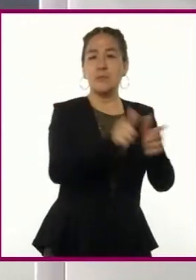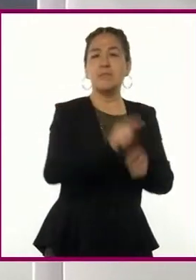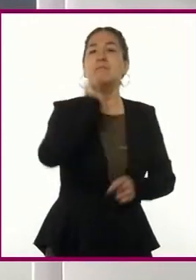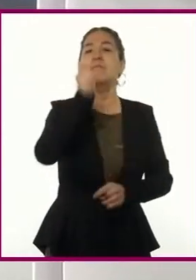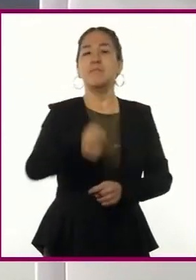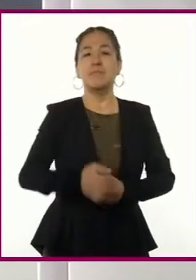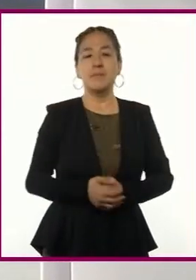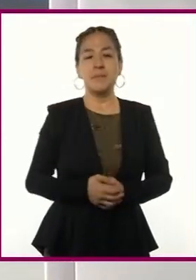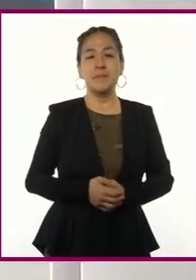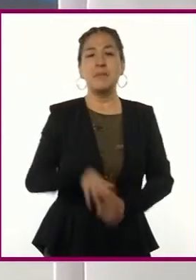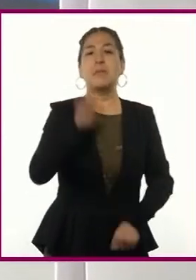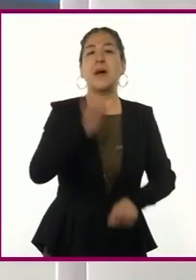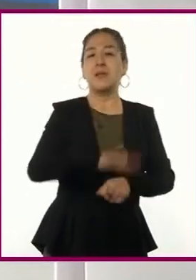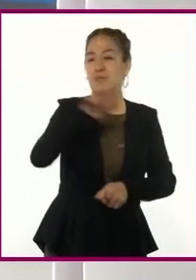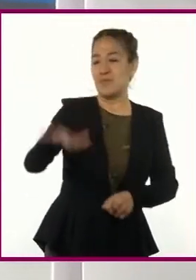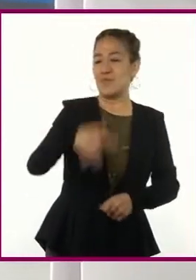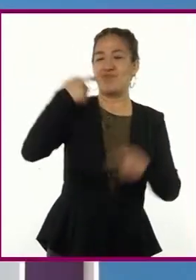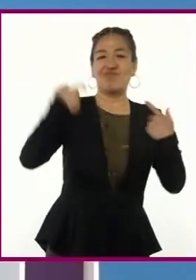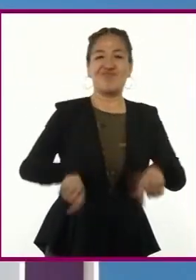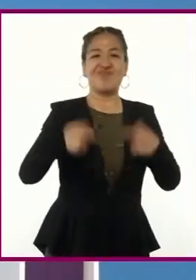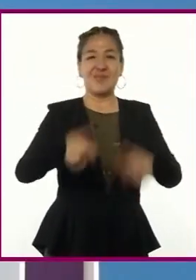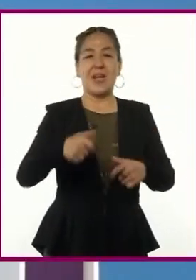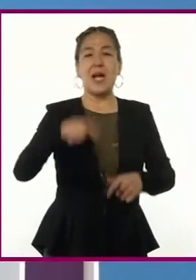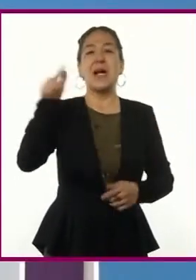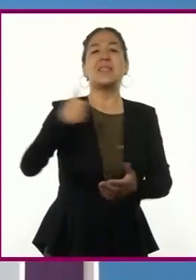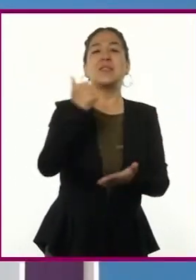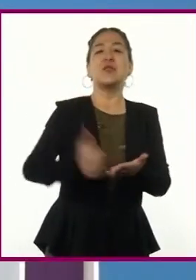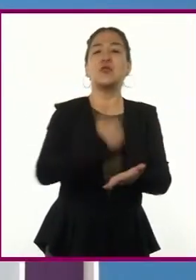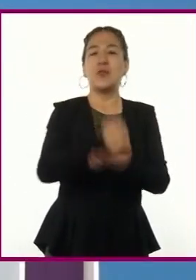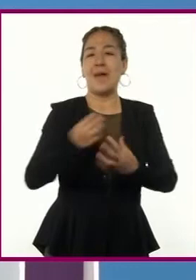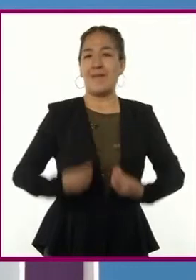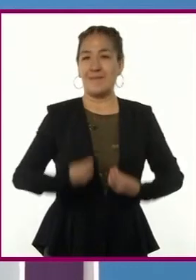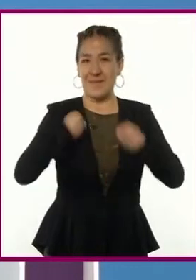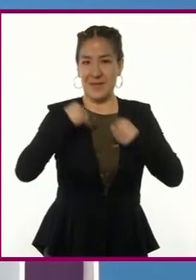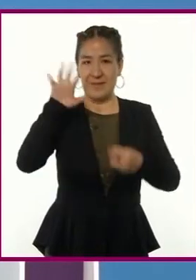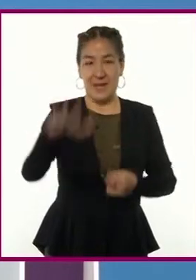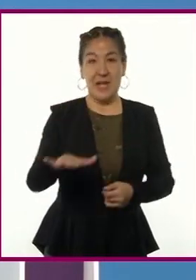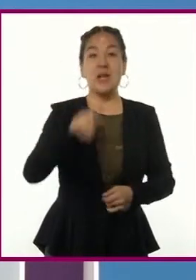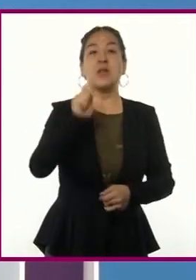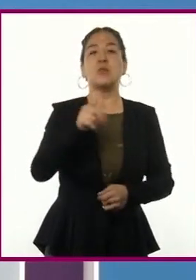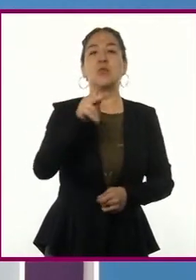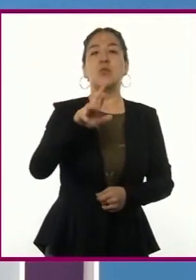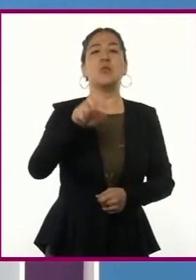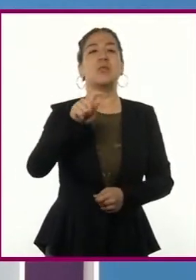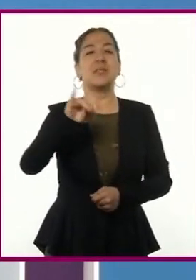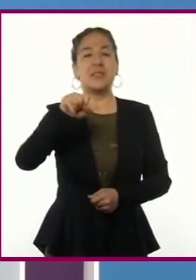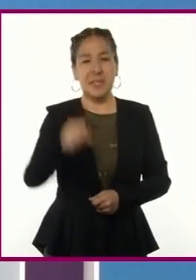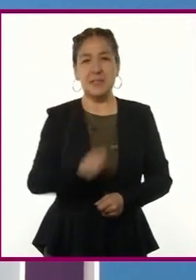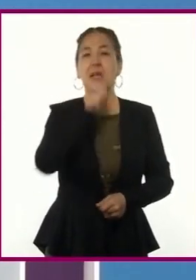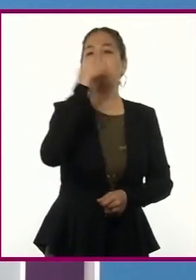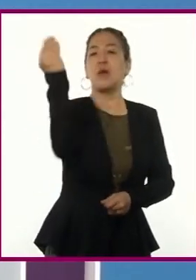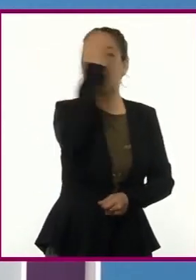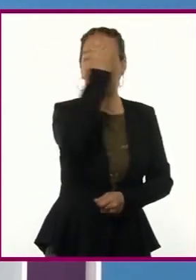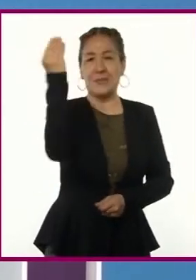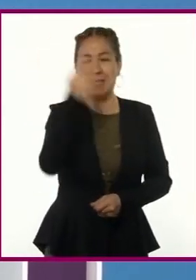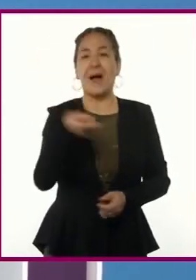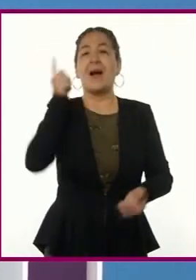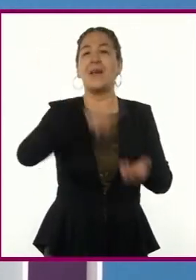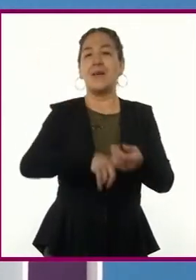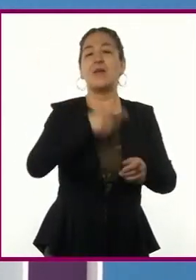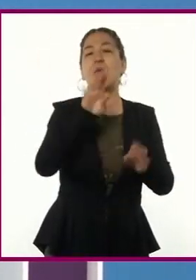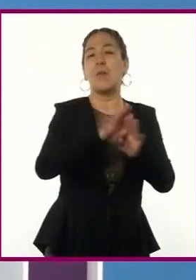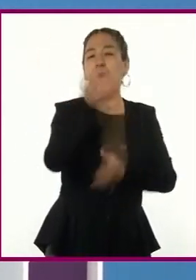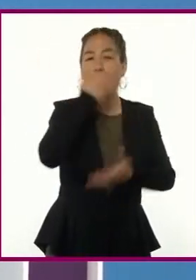general, a los sectores burgueses urbanos. La mayoría eran juristas y comerciantes, aunque unos pocos